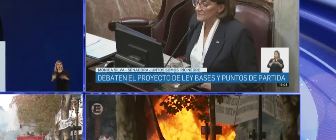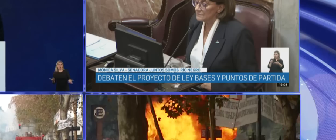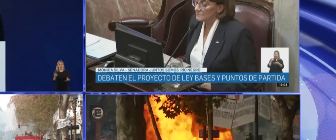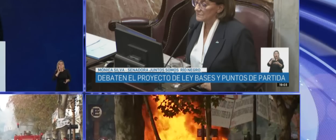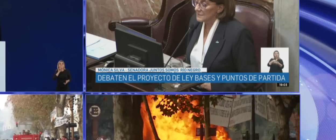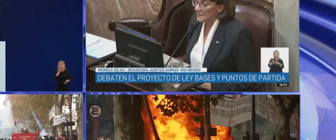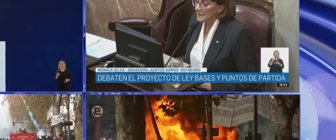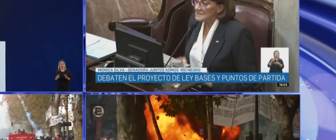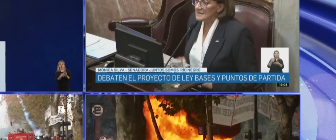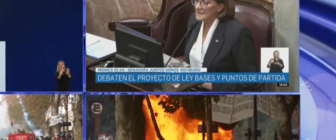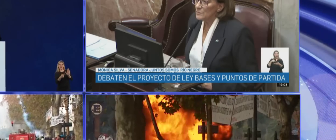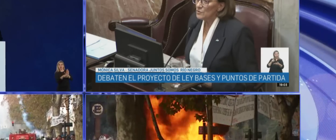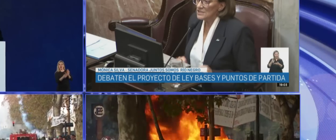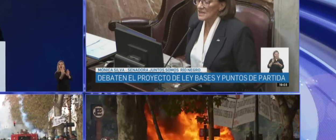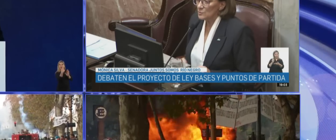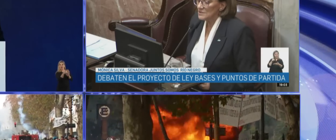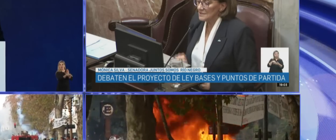sistema injusto del que ellos se alimentan.